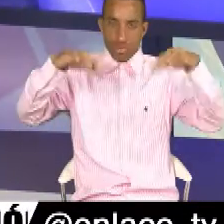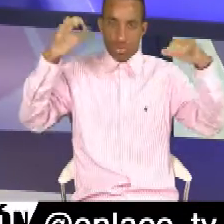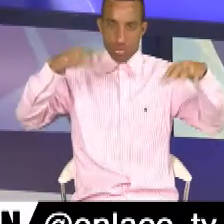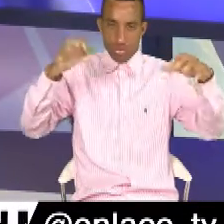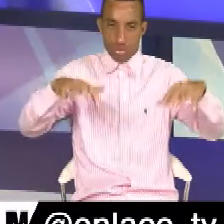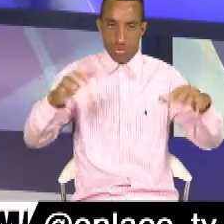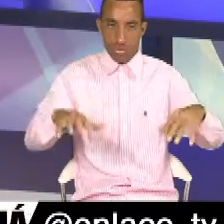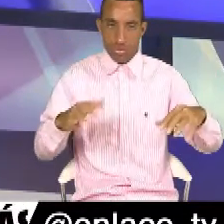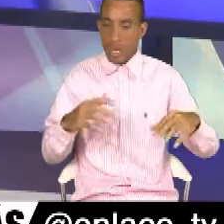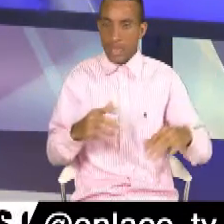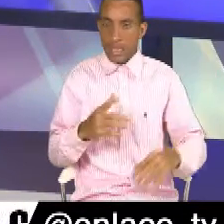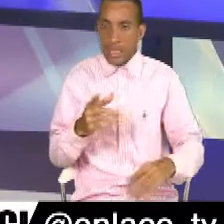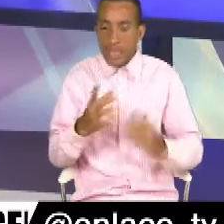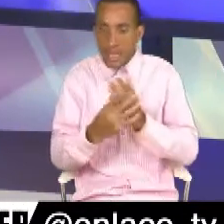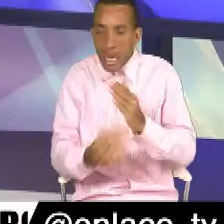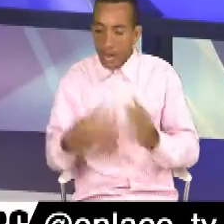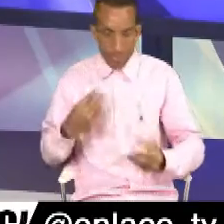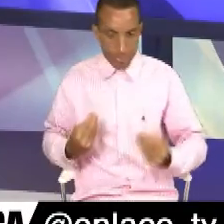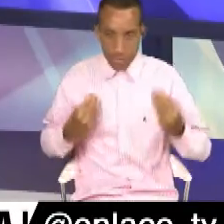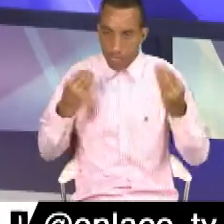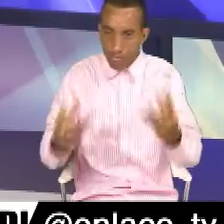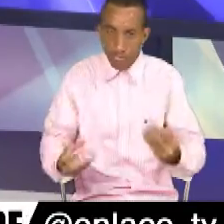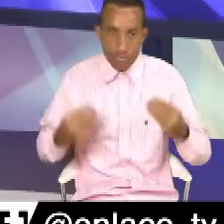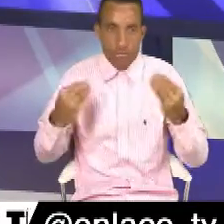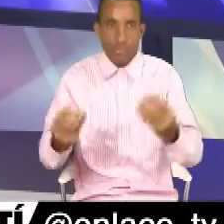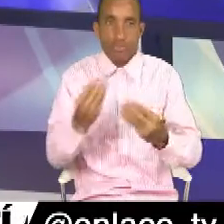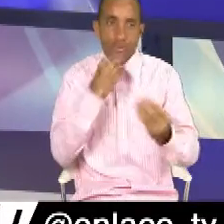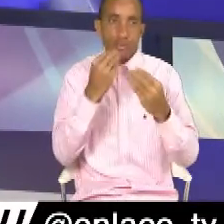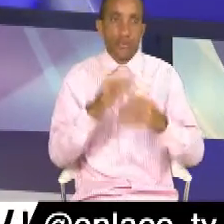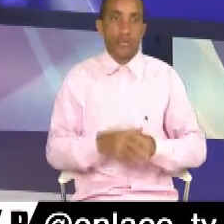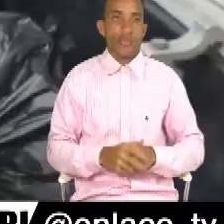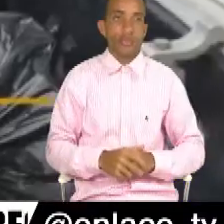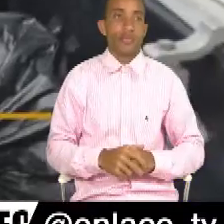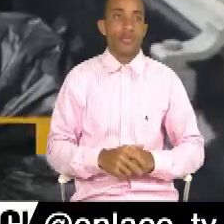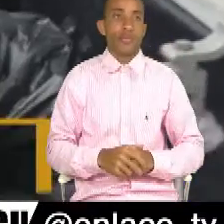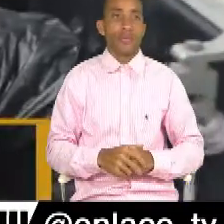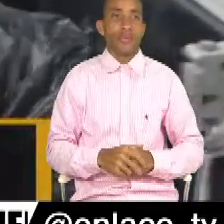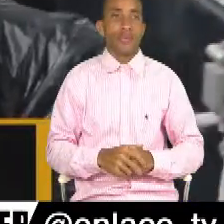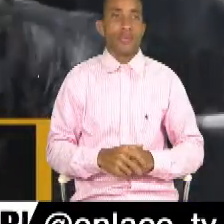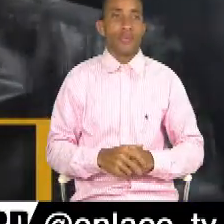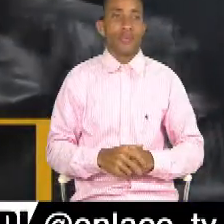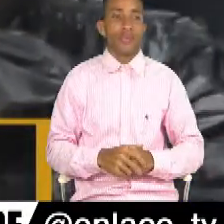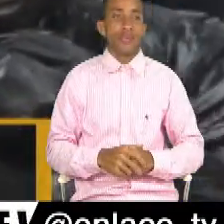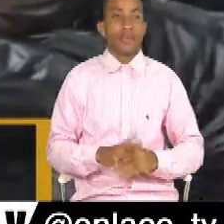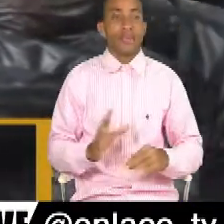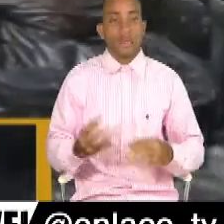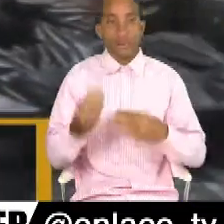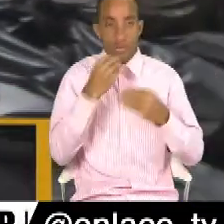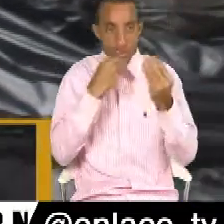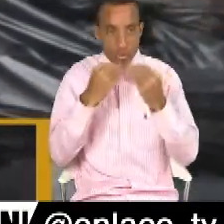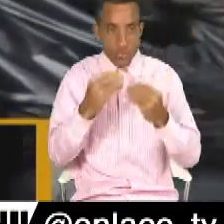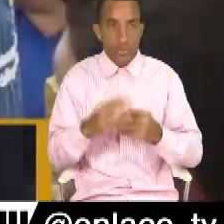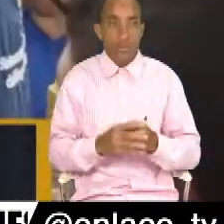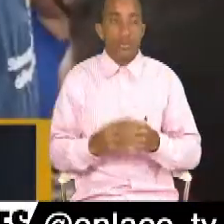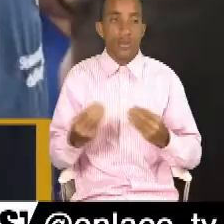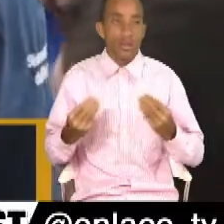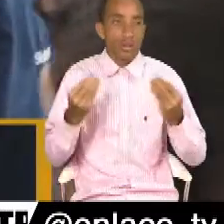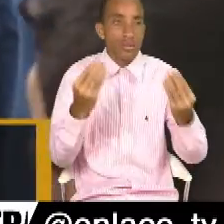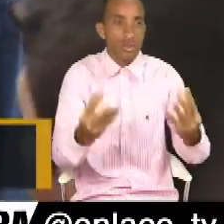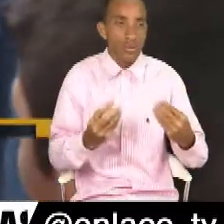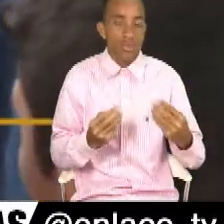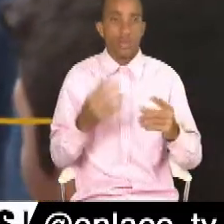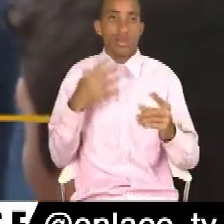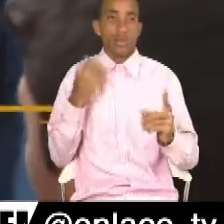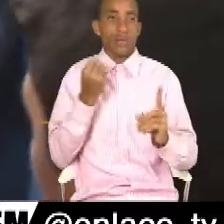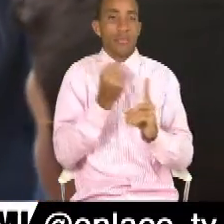y el Consejo Municipal para la Gestión de Riesgos y de Desastres. El suministro de alimentos se está haciendo para mitigar el impacto que